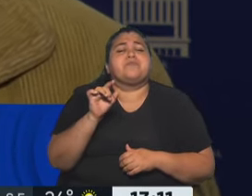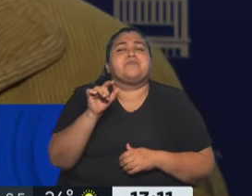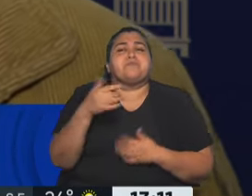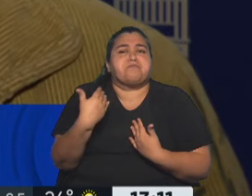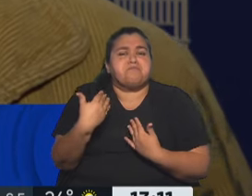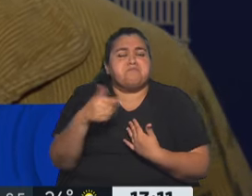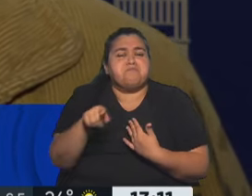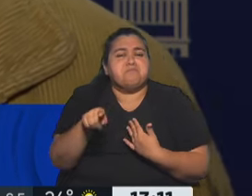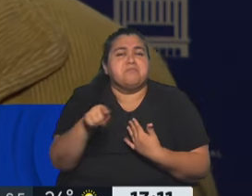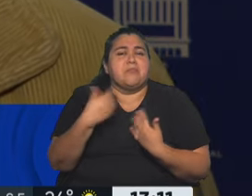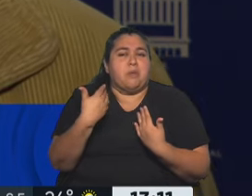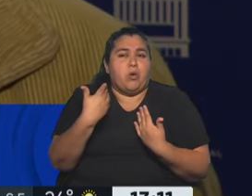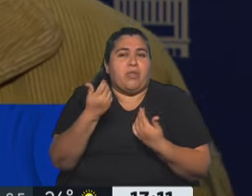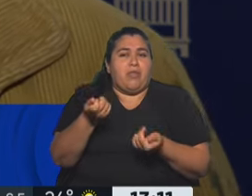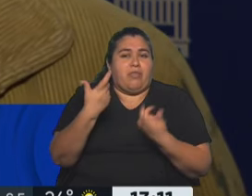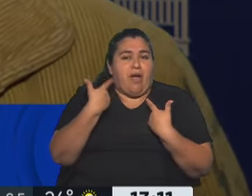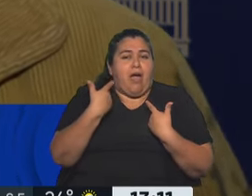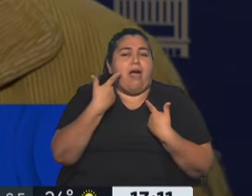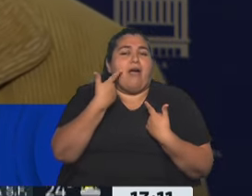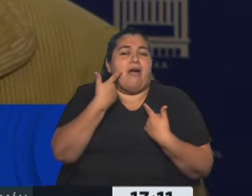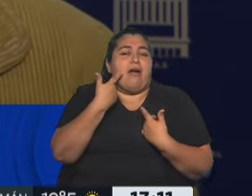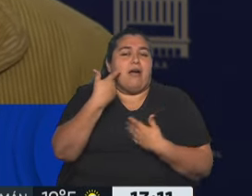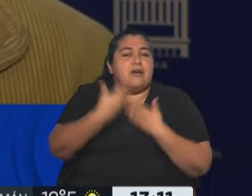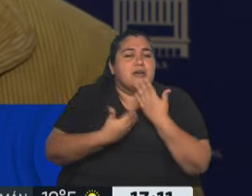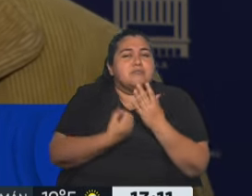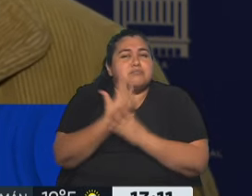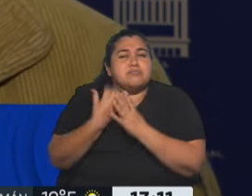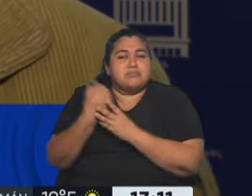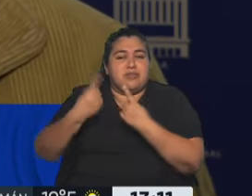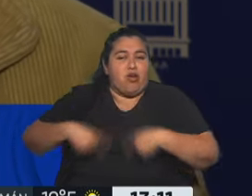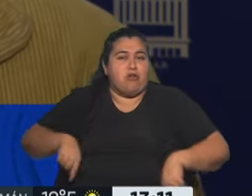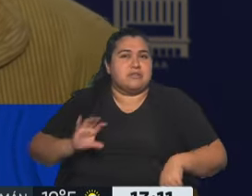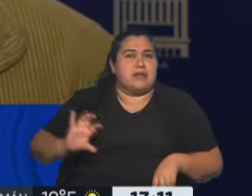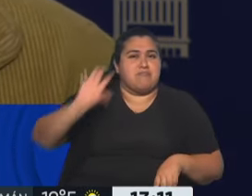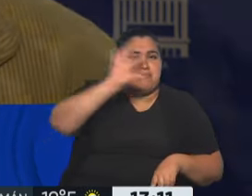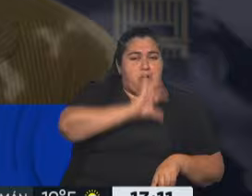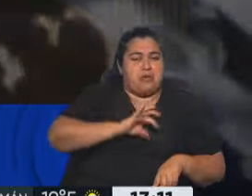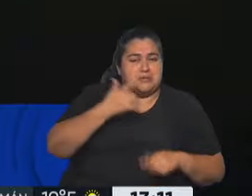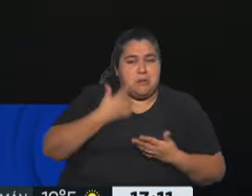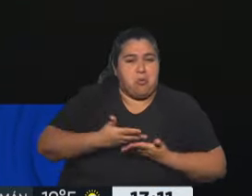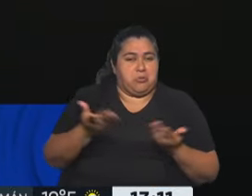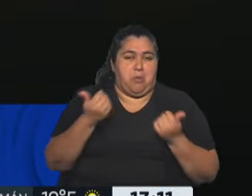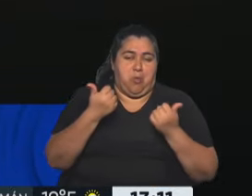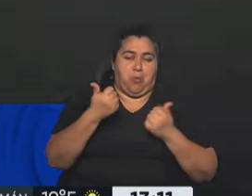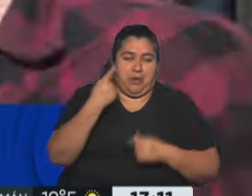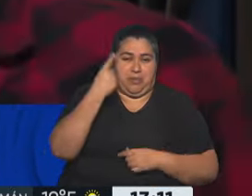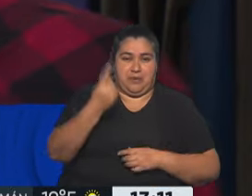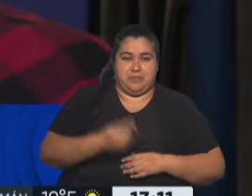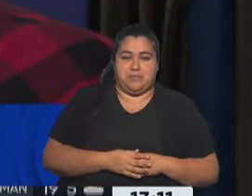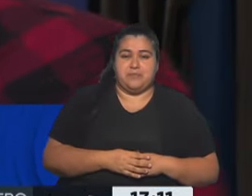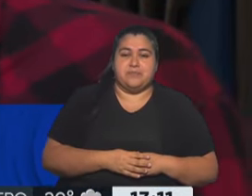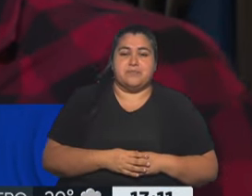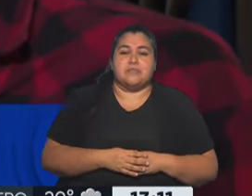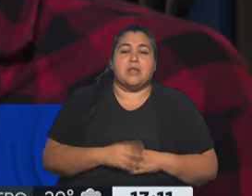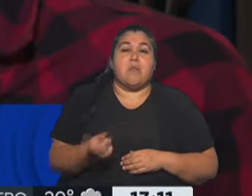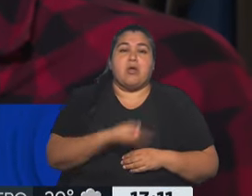posibilidad, digamos, característica que permite llevar adelante producciones en diferentes puntos de la región. Así, está buenísimo. Un zorro